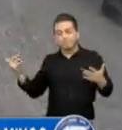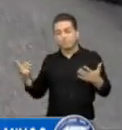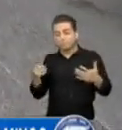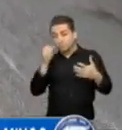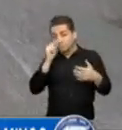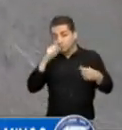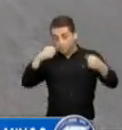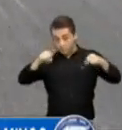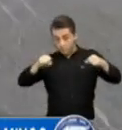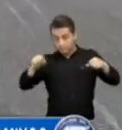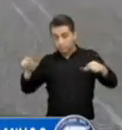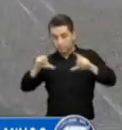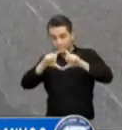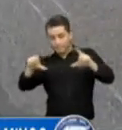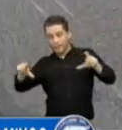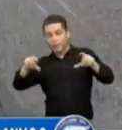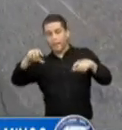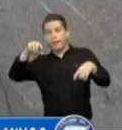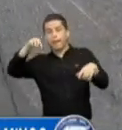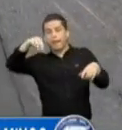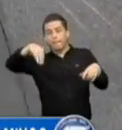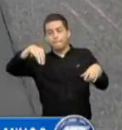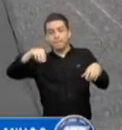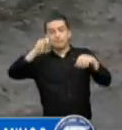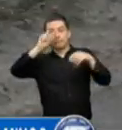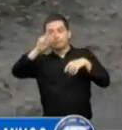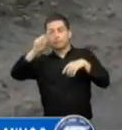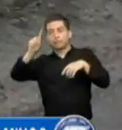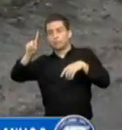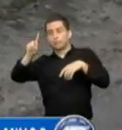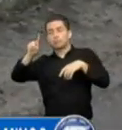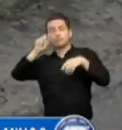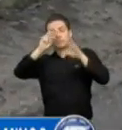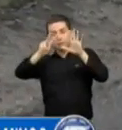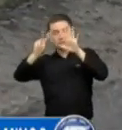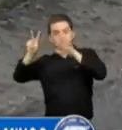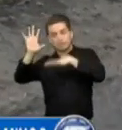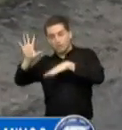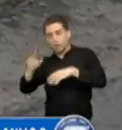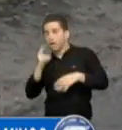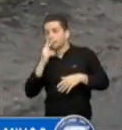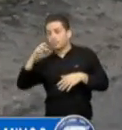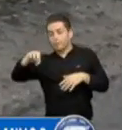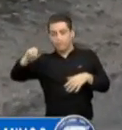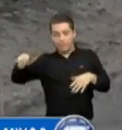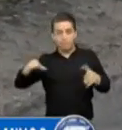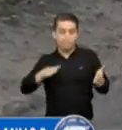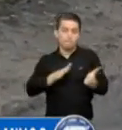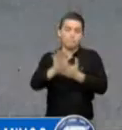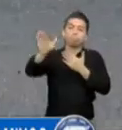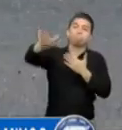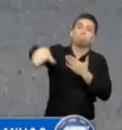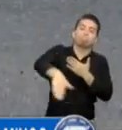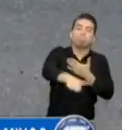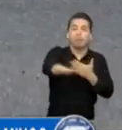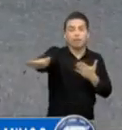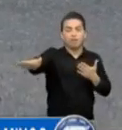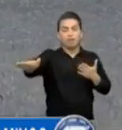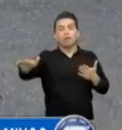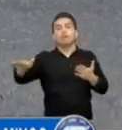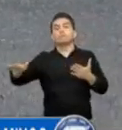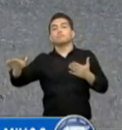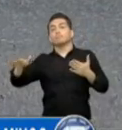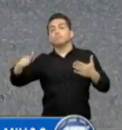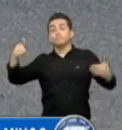con placas de circulación en 1775 hpm derrapar a unos 20 metros e impactara contra un